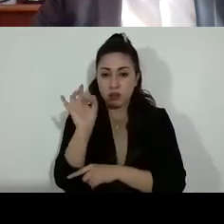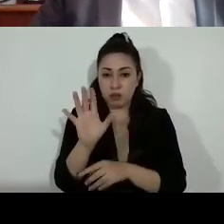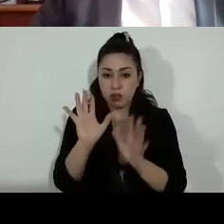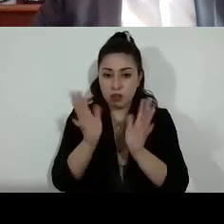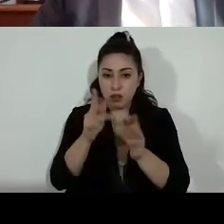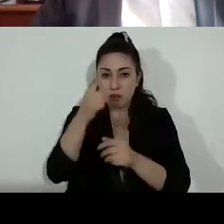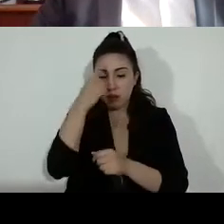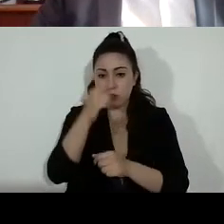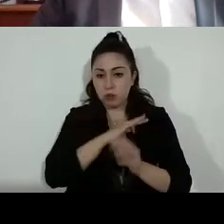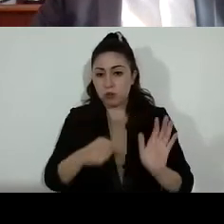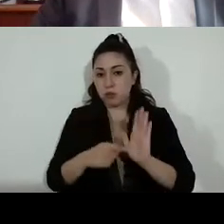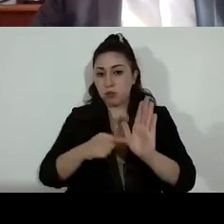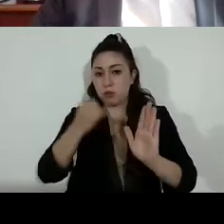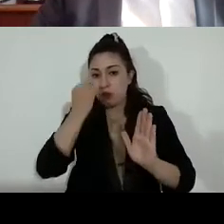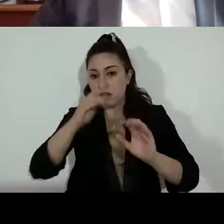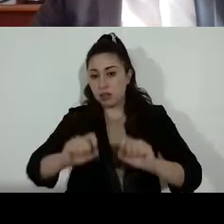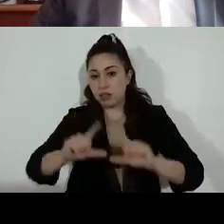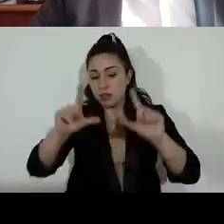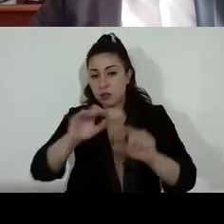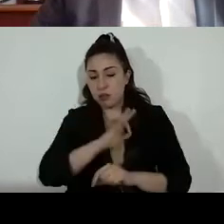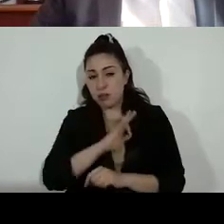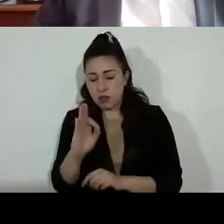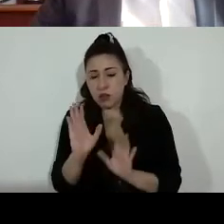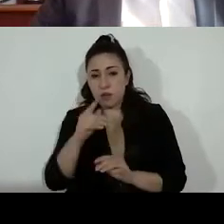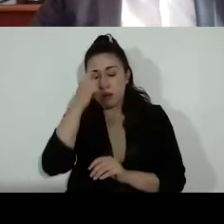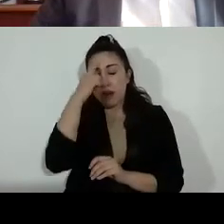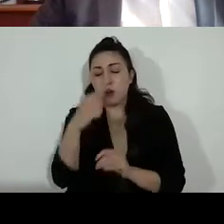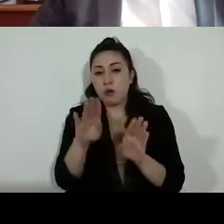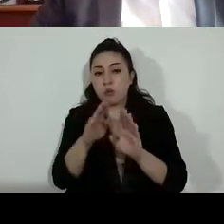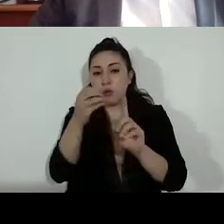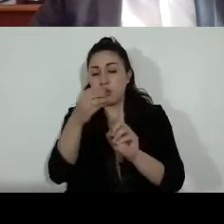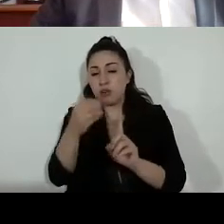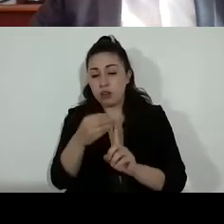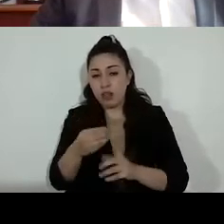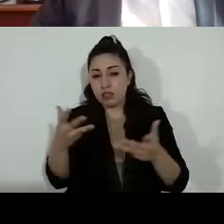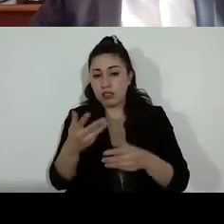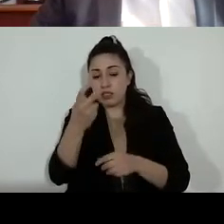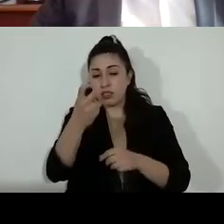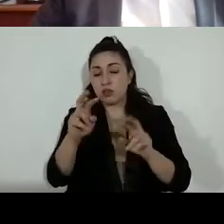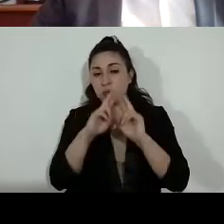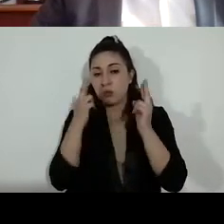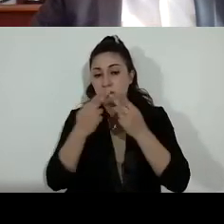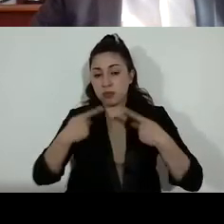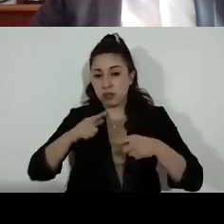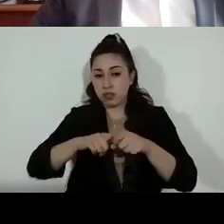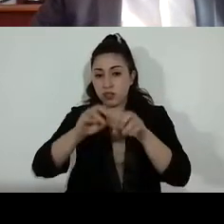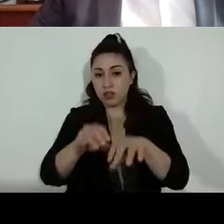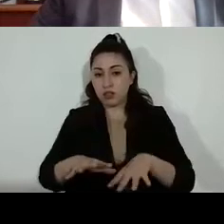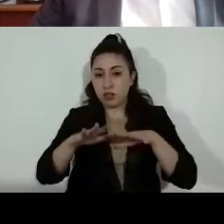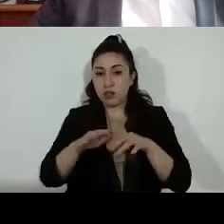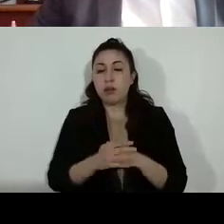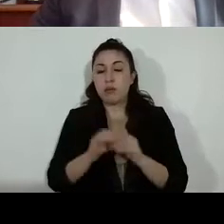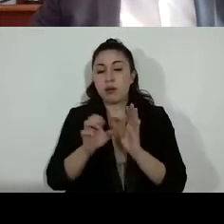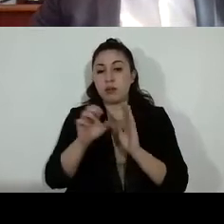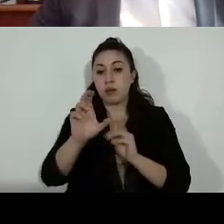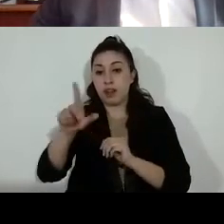mostrarlas incluso para ver cómo sería este desahogo, pero lo que estamos proponiendo es que básicamente sea el mensaje inicial